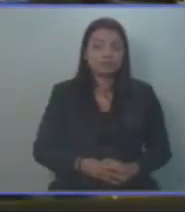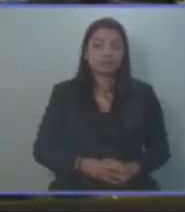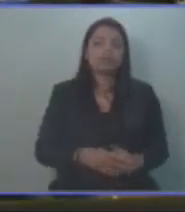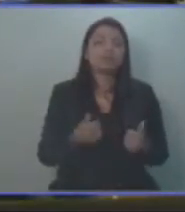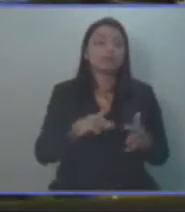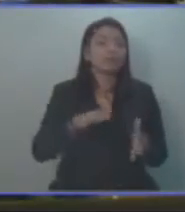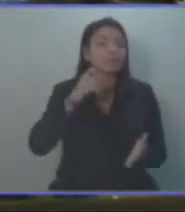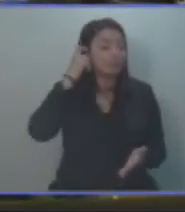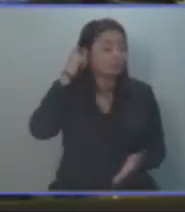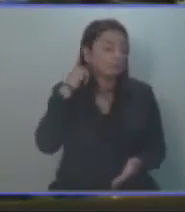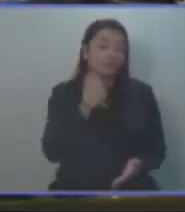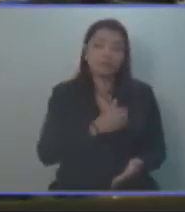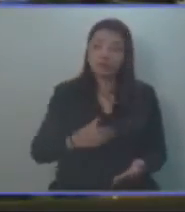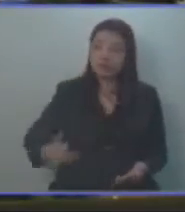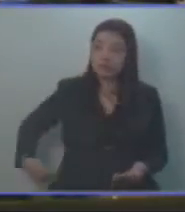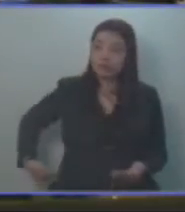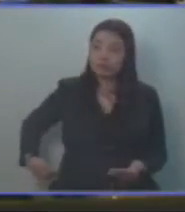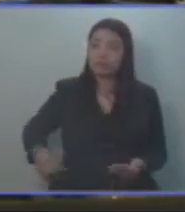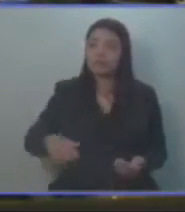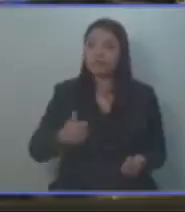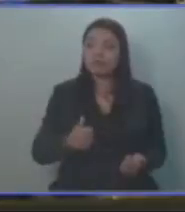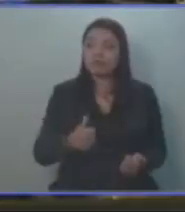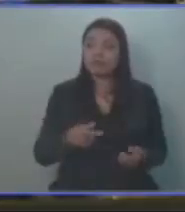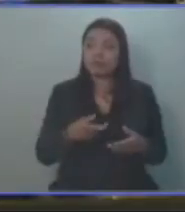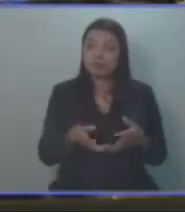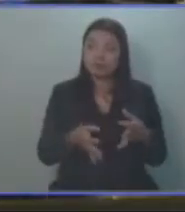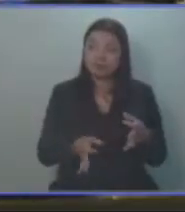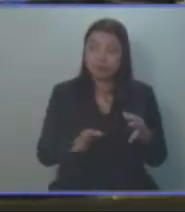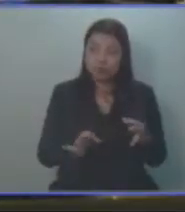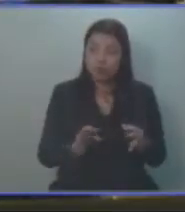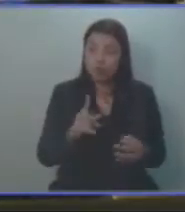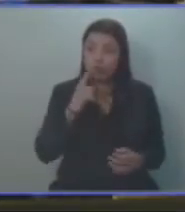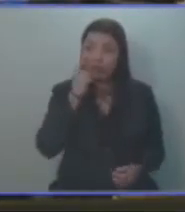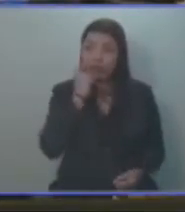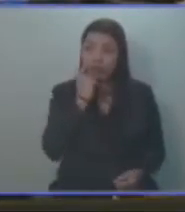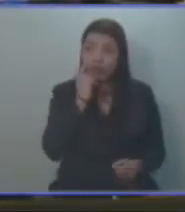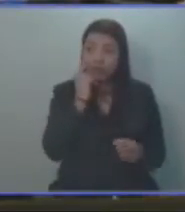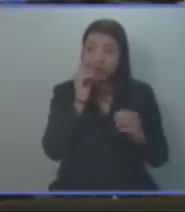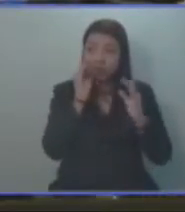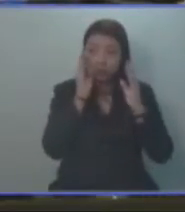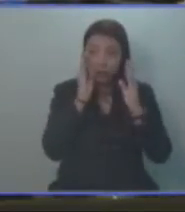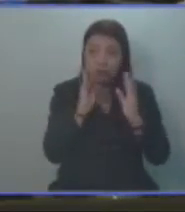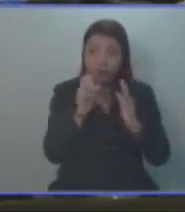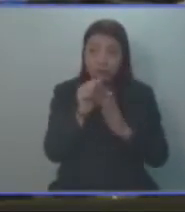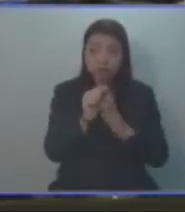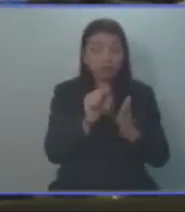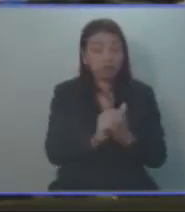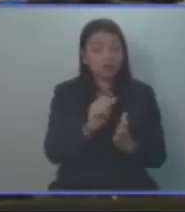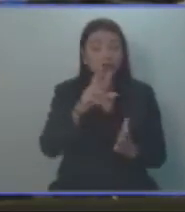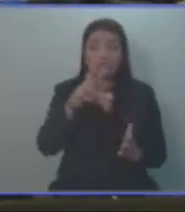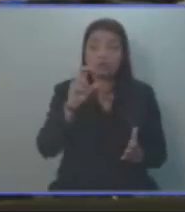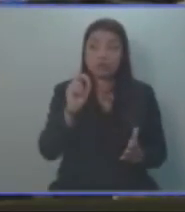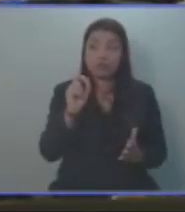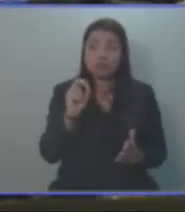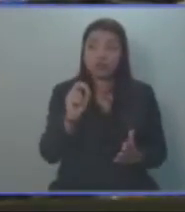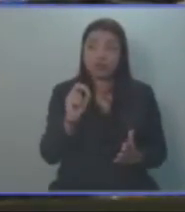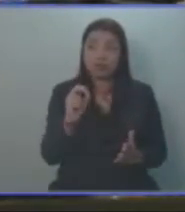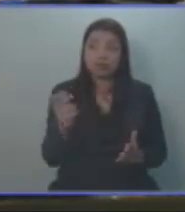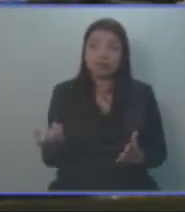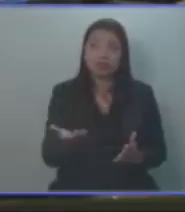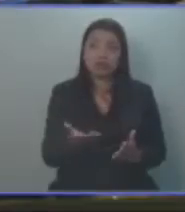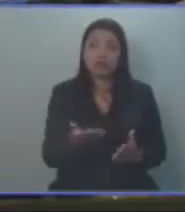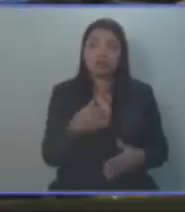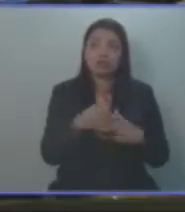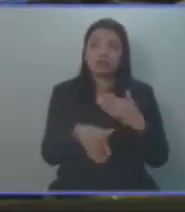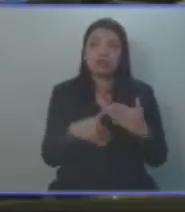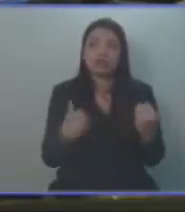Gracias, señor presidente. Mecanismos de supervisión. Artículo 30. El Consejo, en